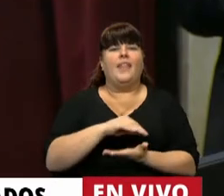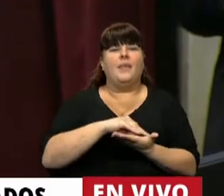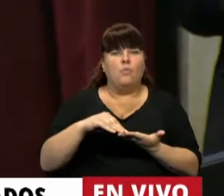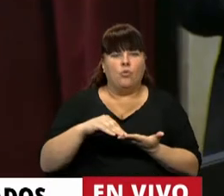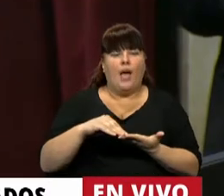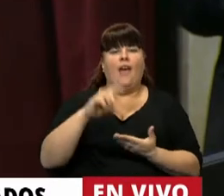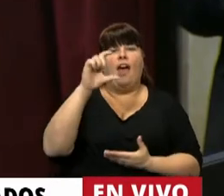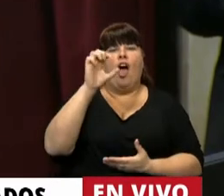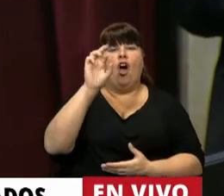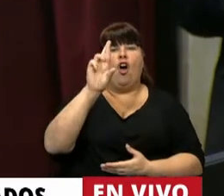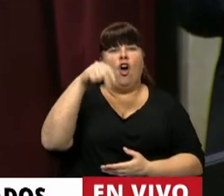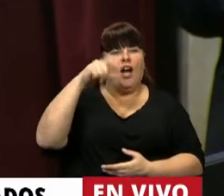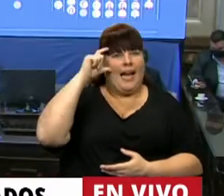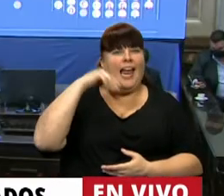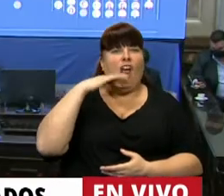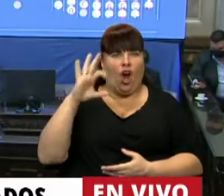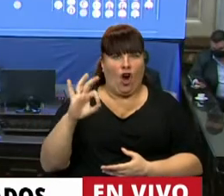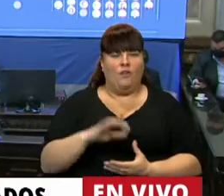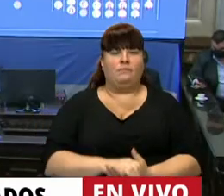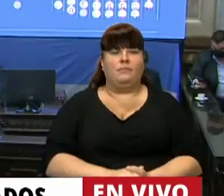Diputada Virginia Cornejo.